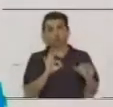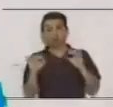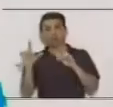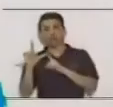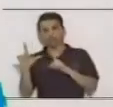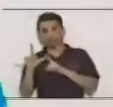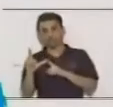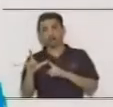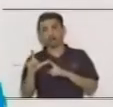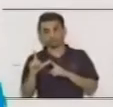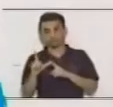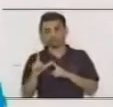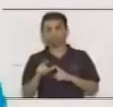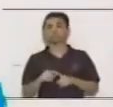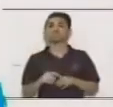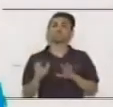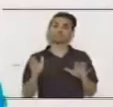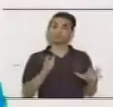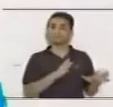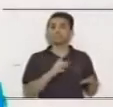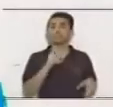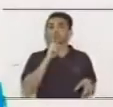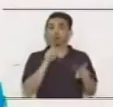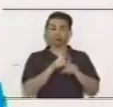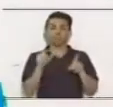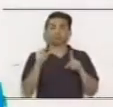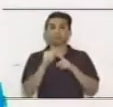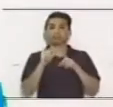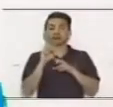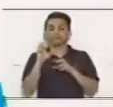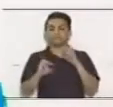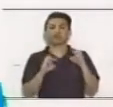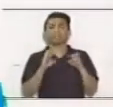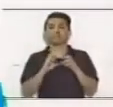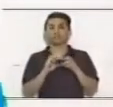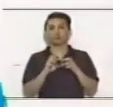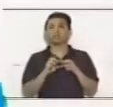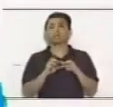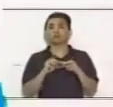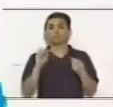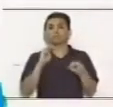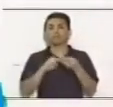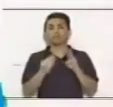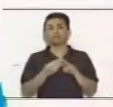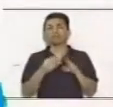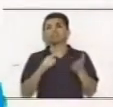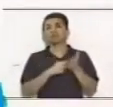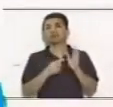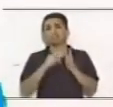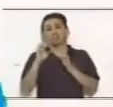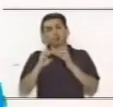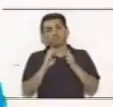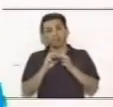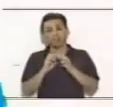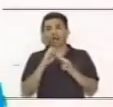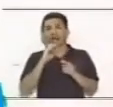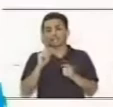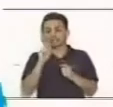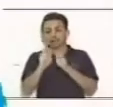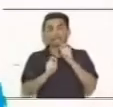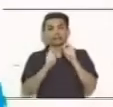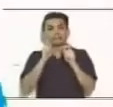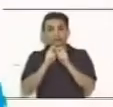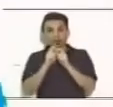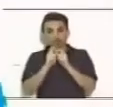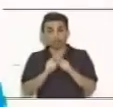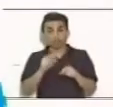Pero también era perfecto. ¿Qué significaba la palabra perfecto en matemática? Que era exacto, que la raíz que estamos